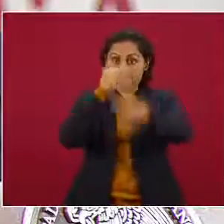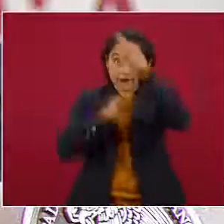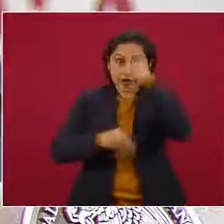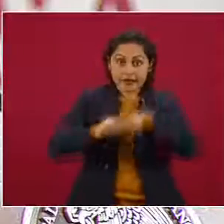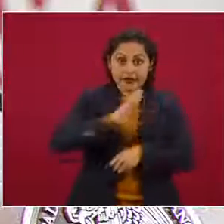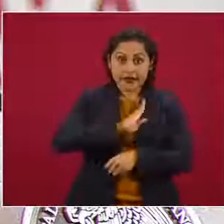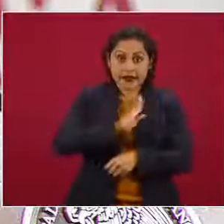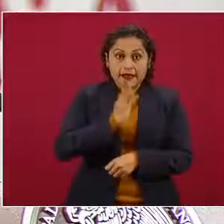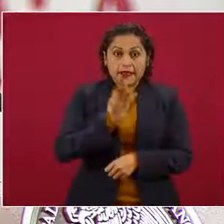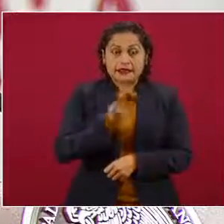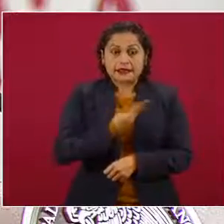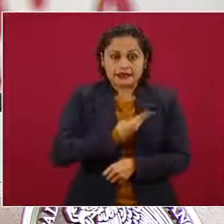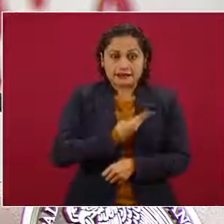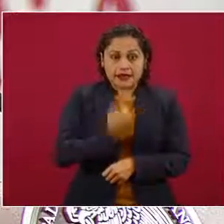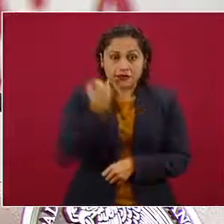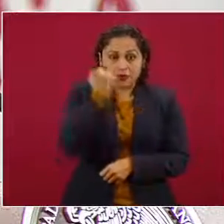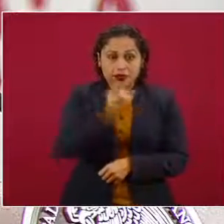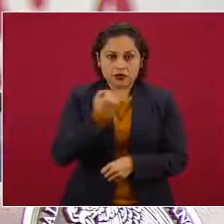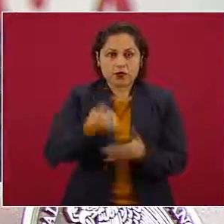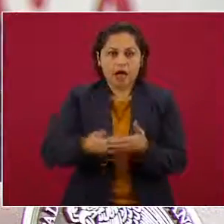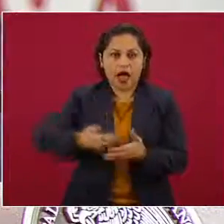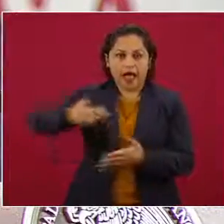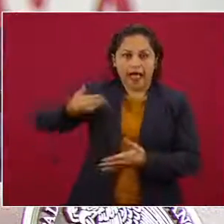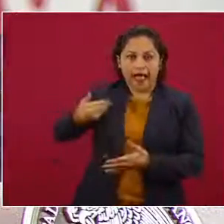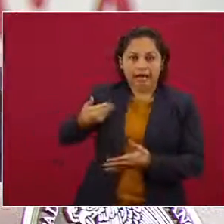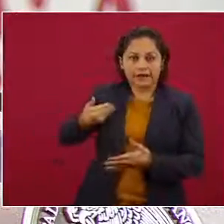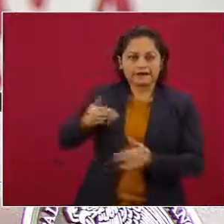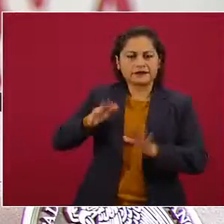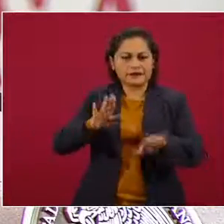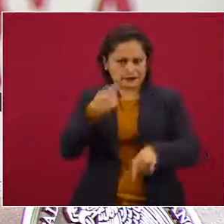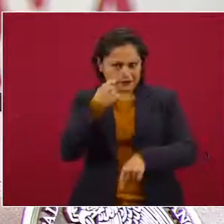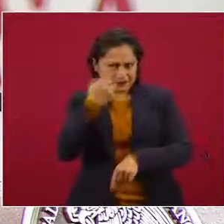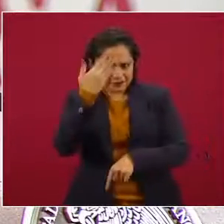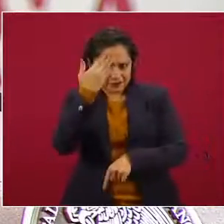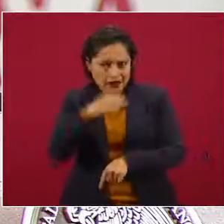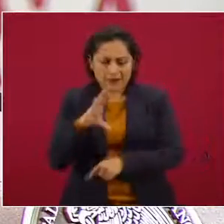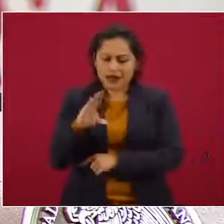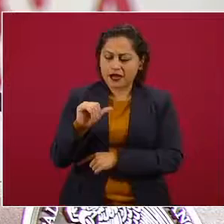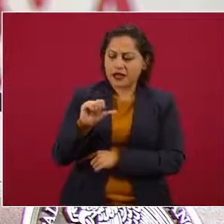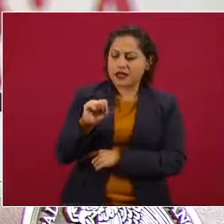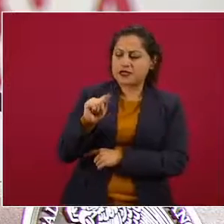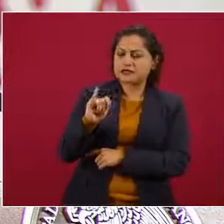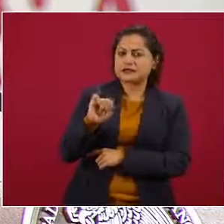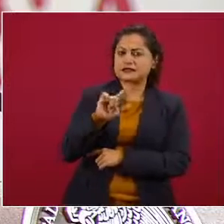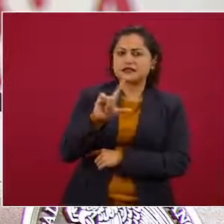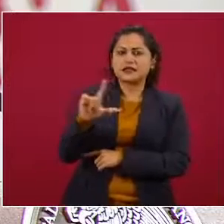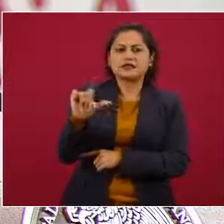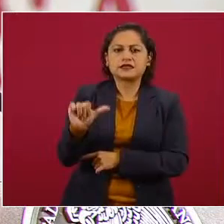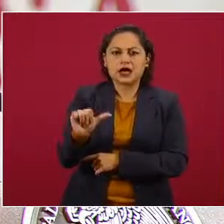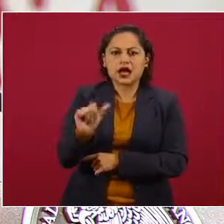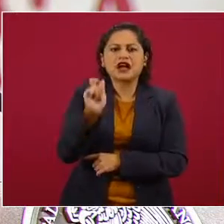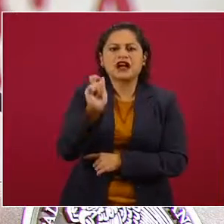porque así se decía, ¿qué se habla? No se decía español,